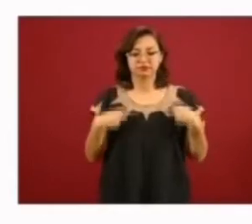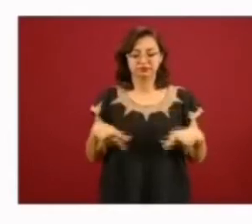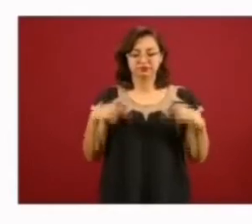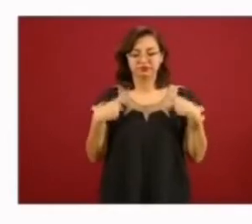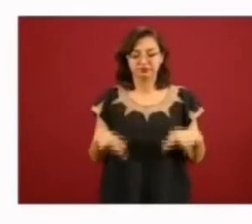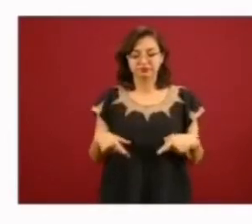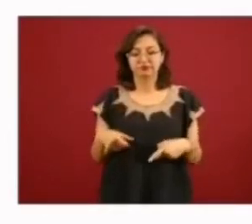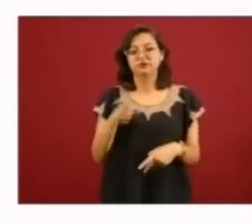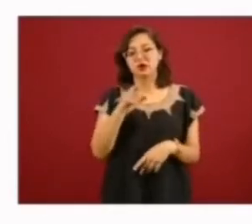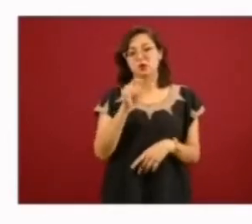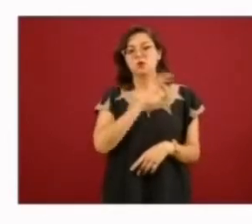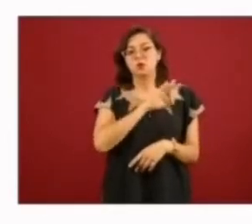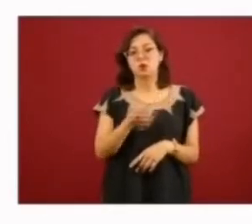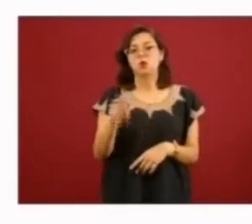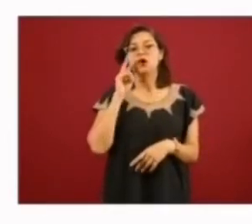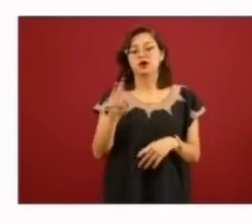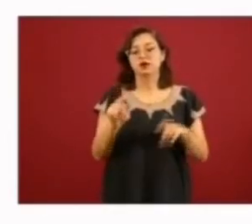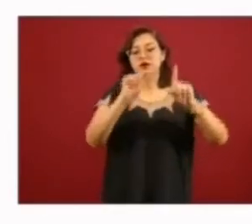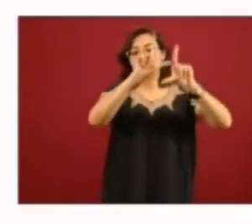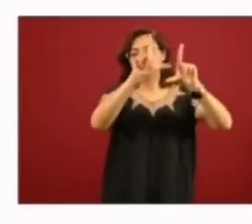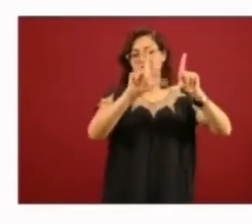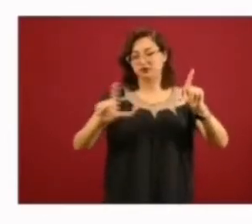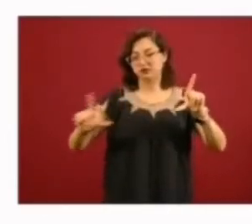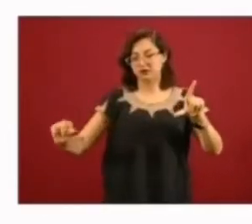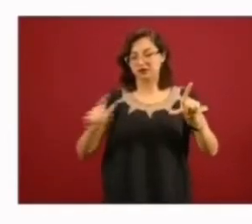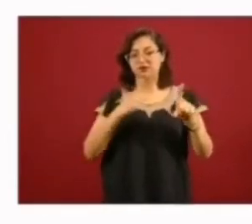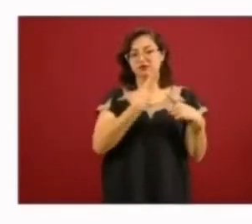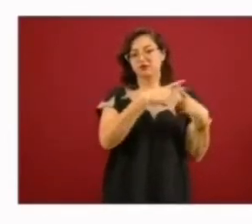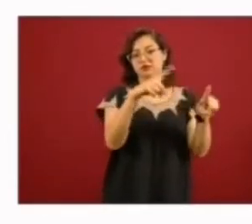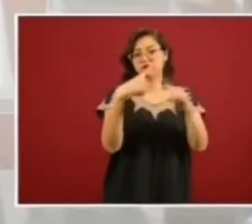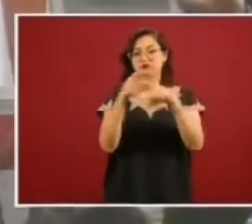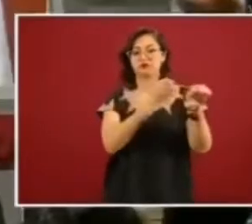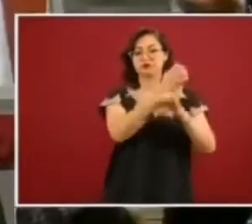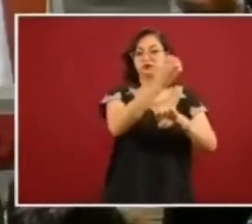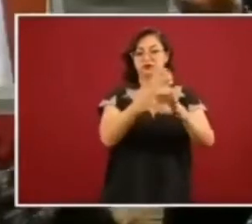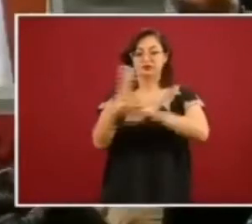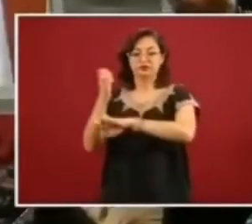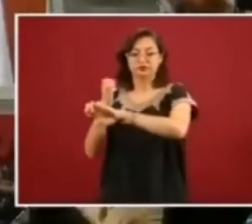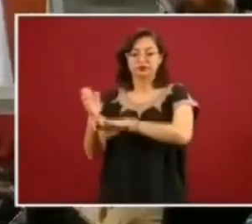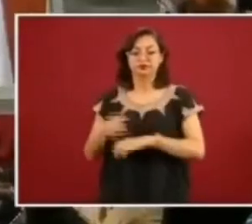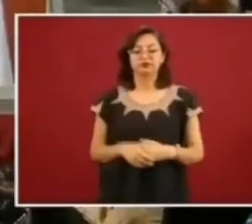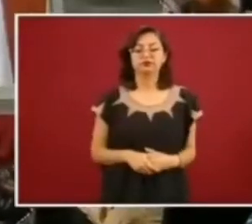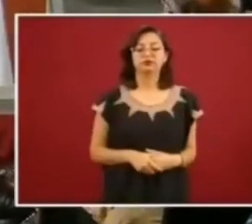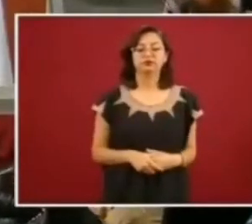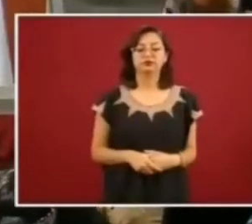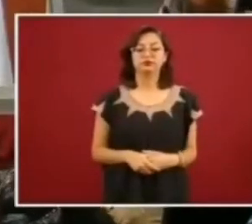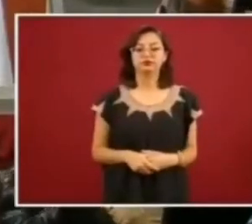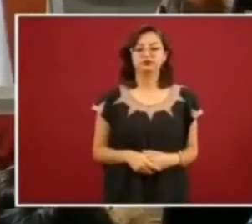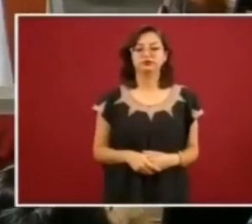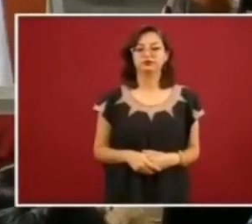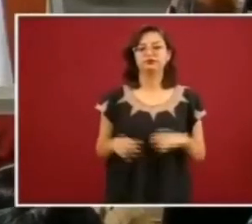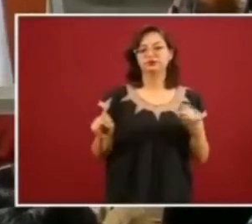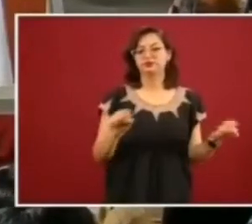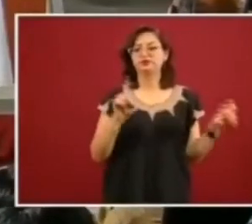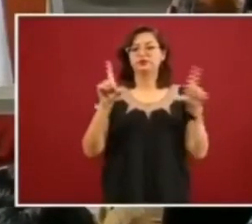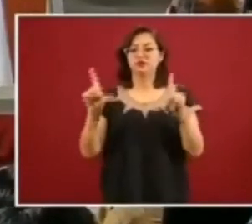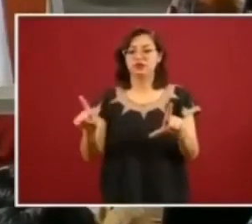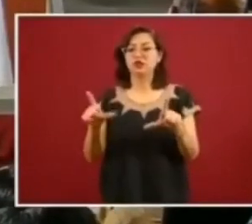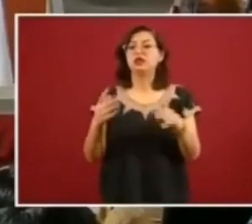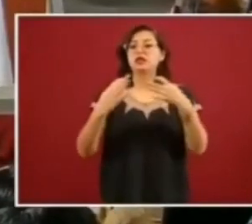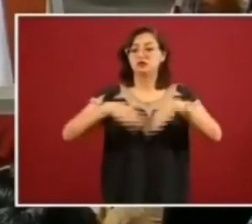se ve en la gráfica para las distintas entidades federativas. La siguiente. Este es otro dato importante que